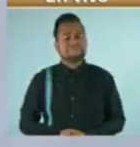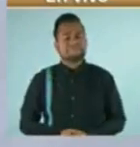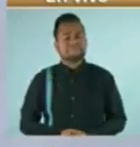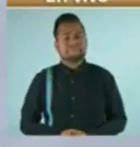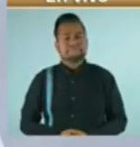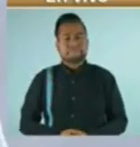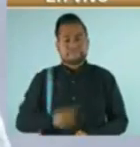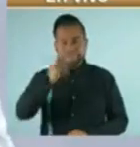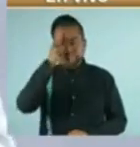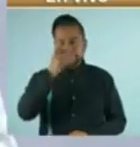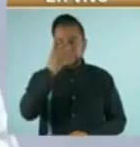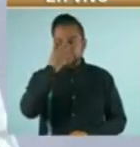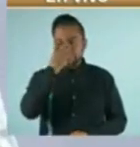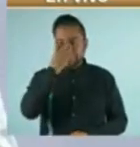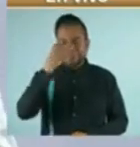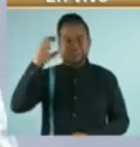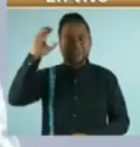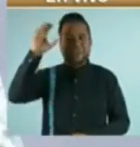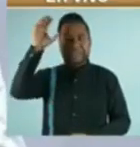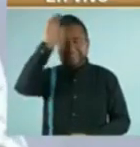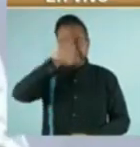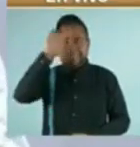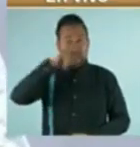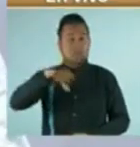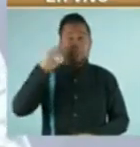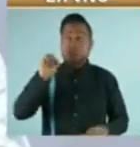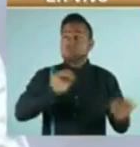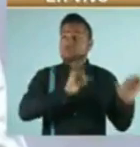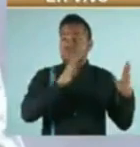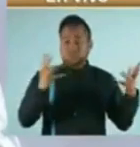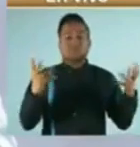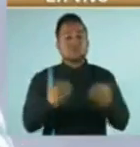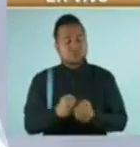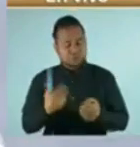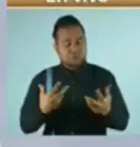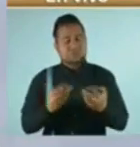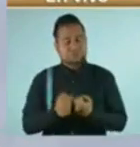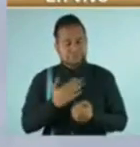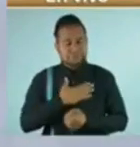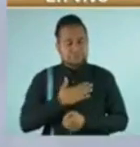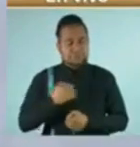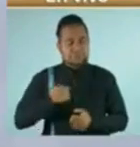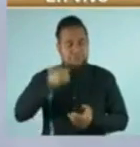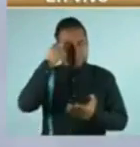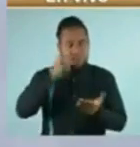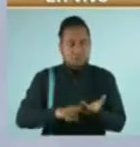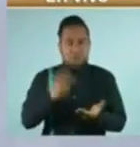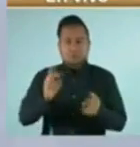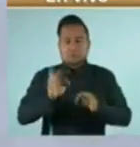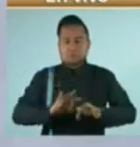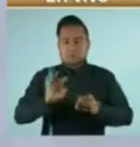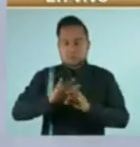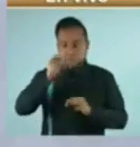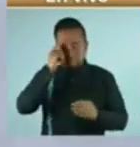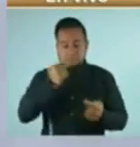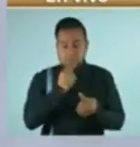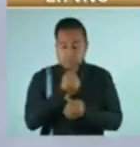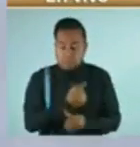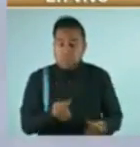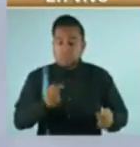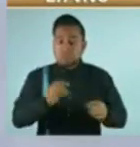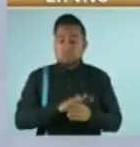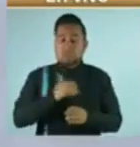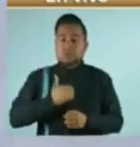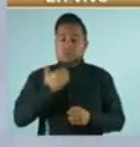los payasos de la ciencia también de aquí de Oaxaca, también van a estar ahí con nosotros. Creemos que es algo muy importante para los niños, porque también